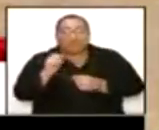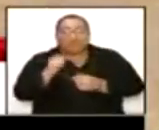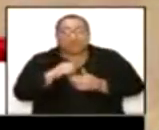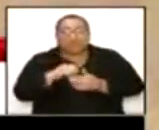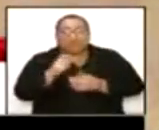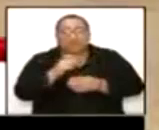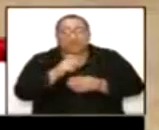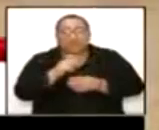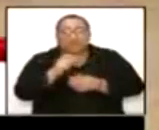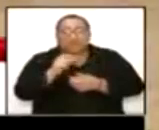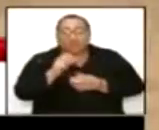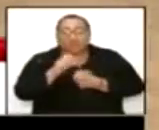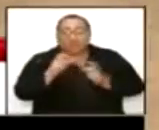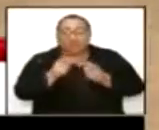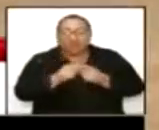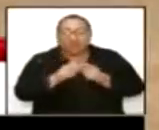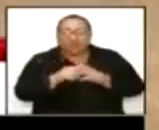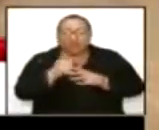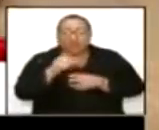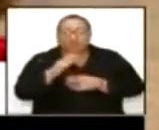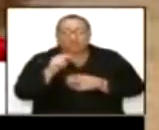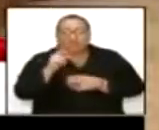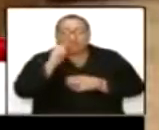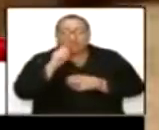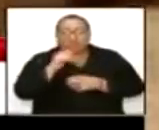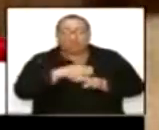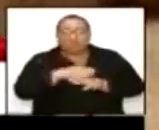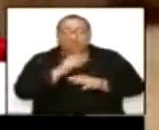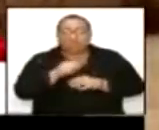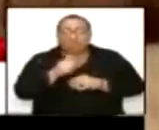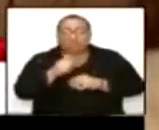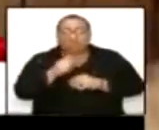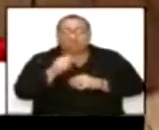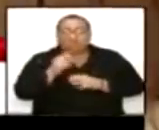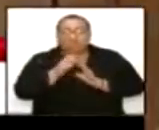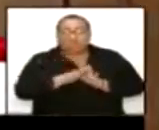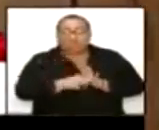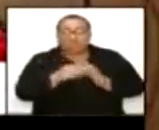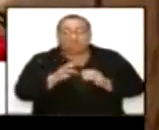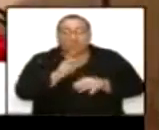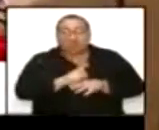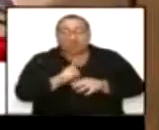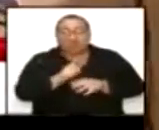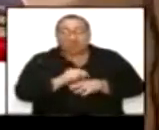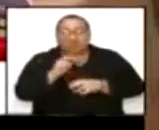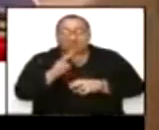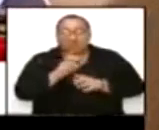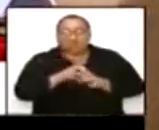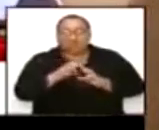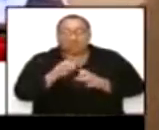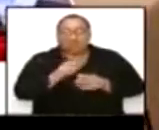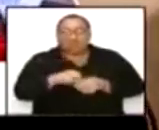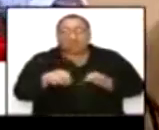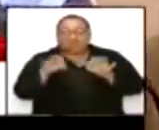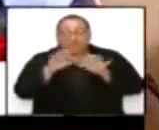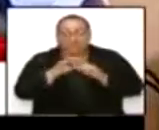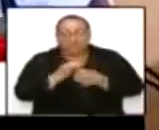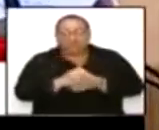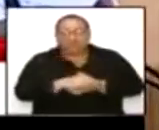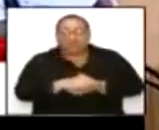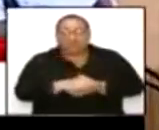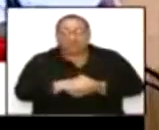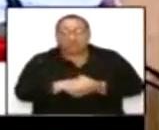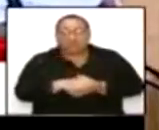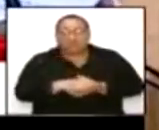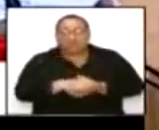Comisión Investigadora de Abusos Sexuales contra Menores, hemos desarrollado 2 actividades muy importantes.